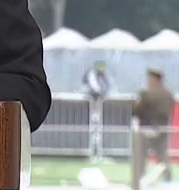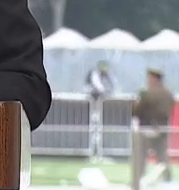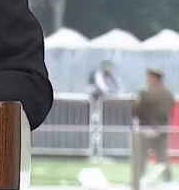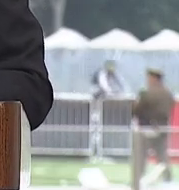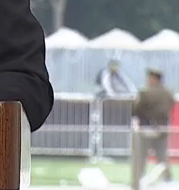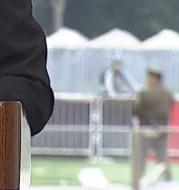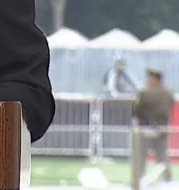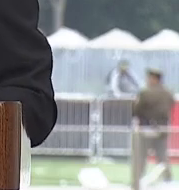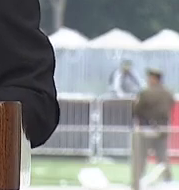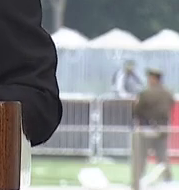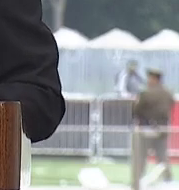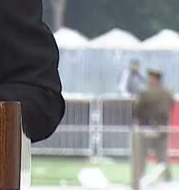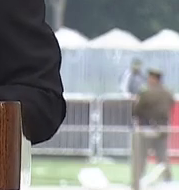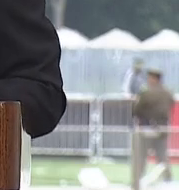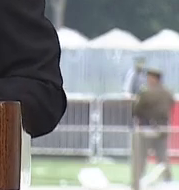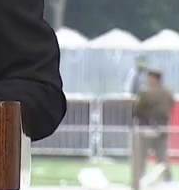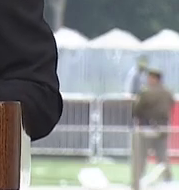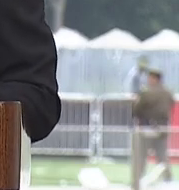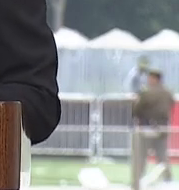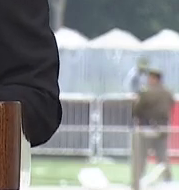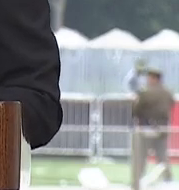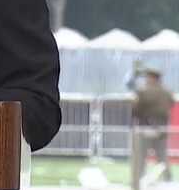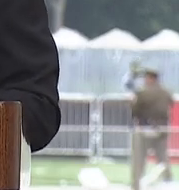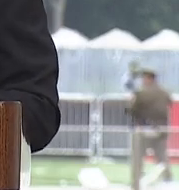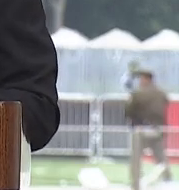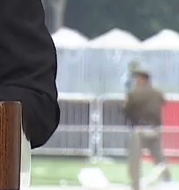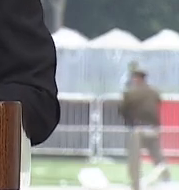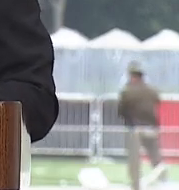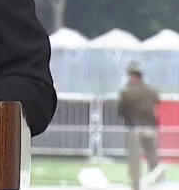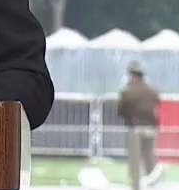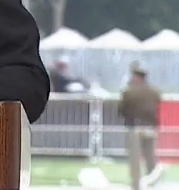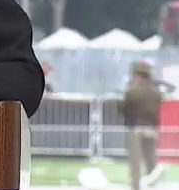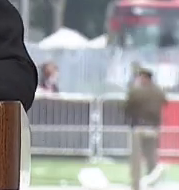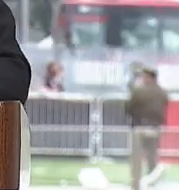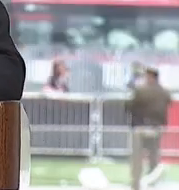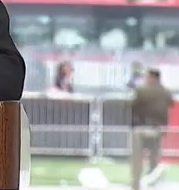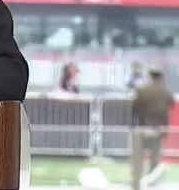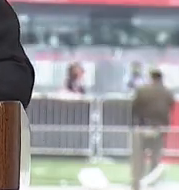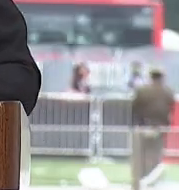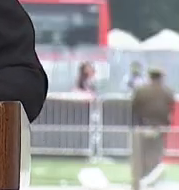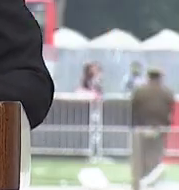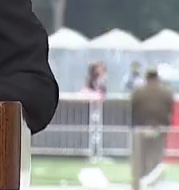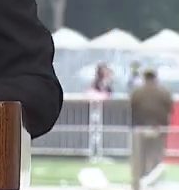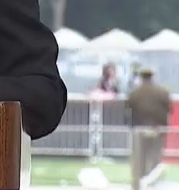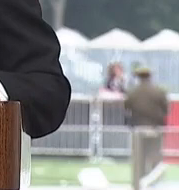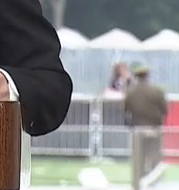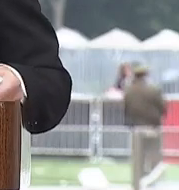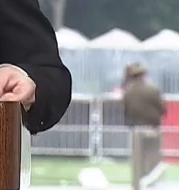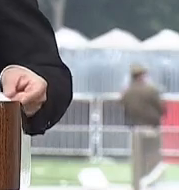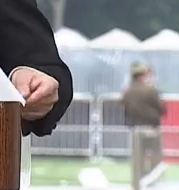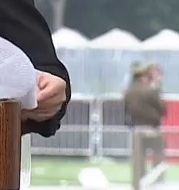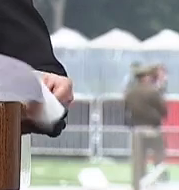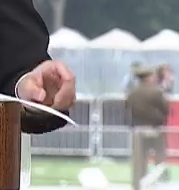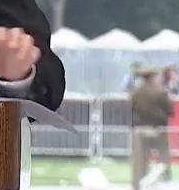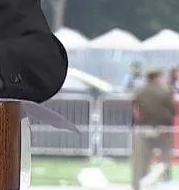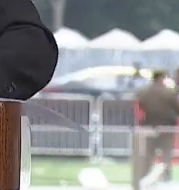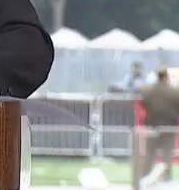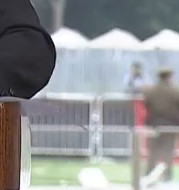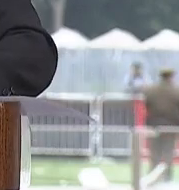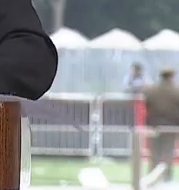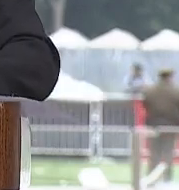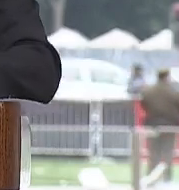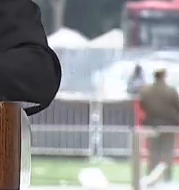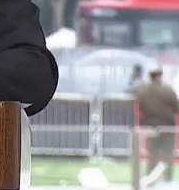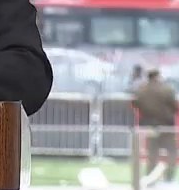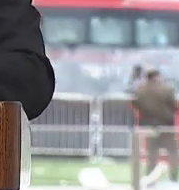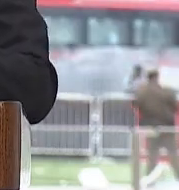debiera llegar. Y señaló que ahí justamente hubo una incapacidad del mundo político para poder captar todas las necesidades que finalmente desencadenaron en